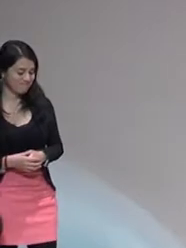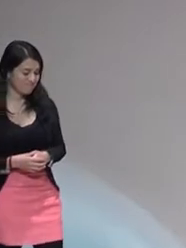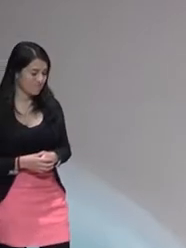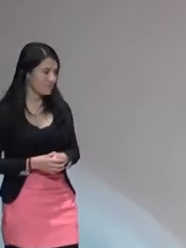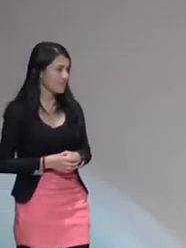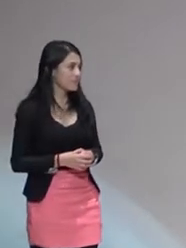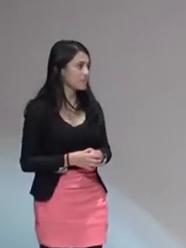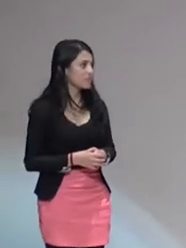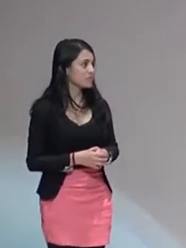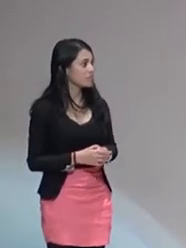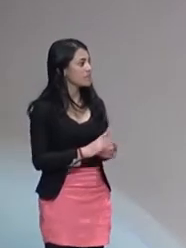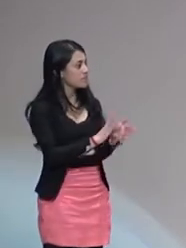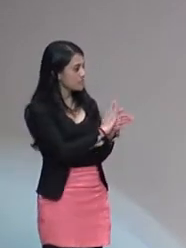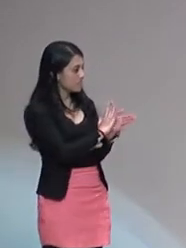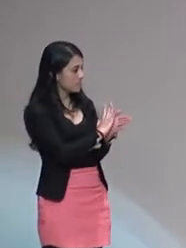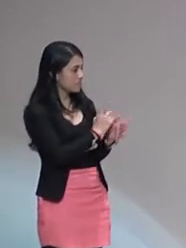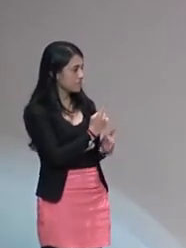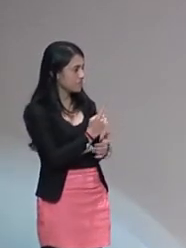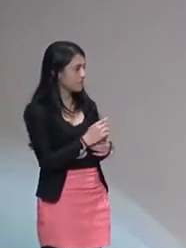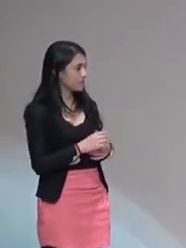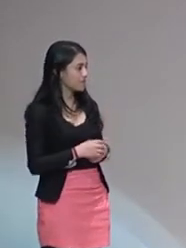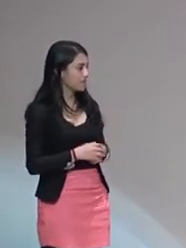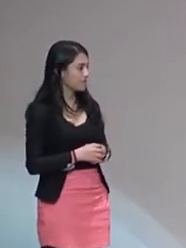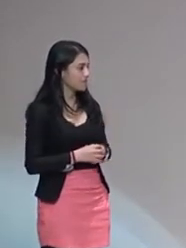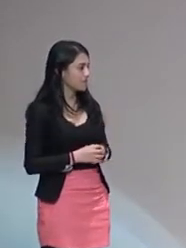Comentario, Ilse, sobre la proximidad.